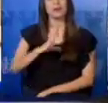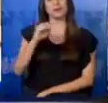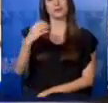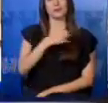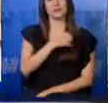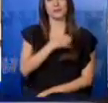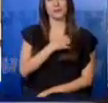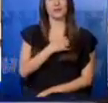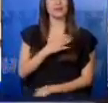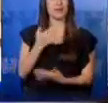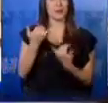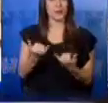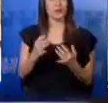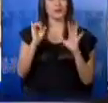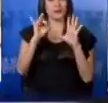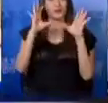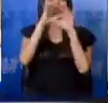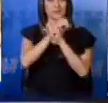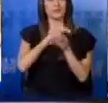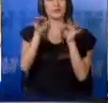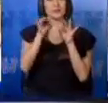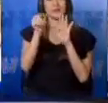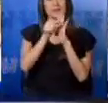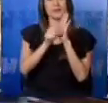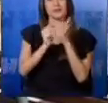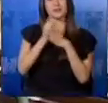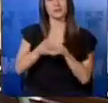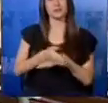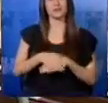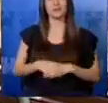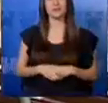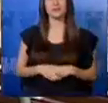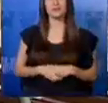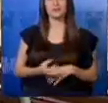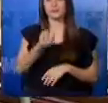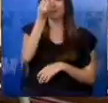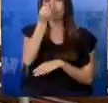noticiero de las 19 horas tendremos más detalles sobre esto. Compañeros, buenas tardes.